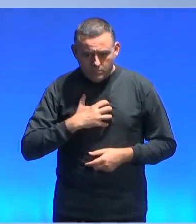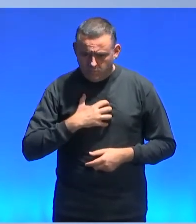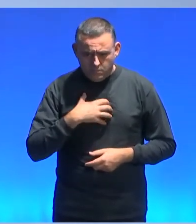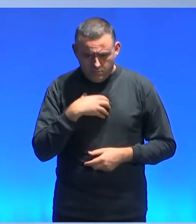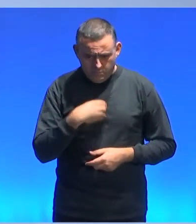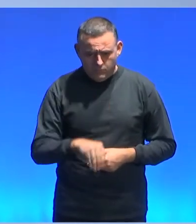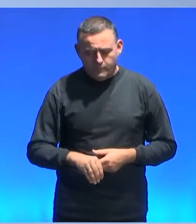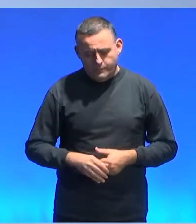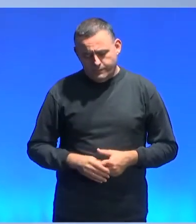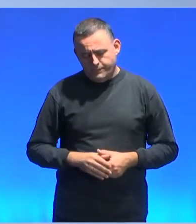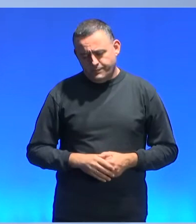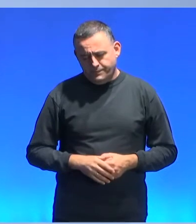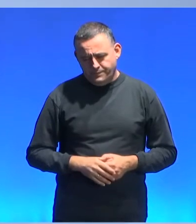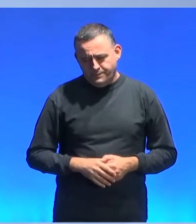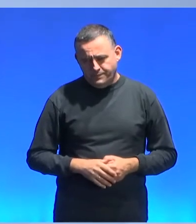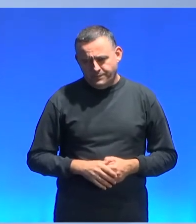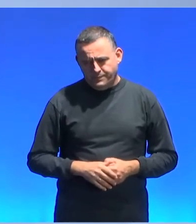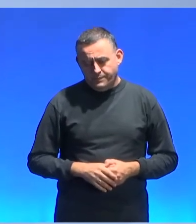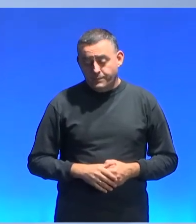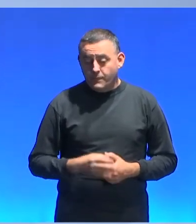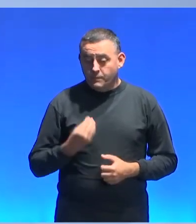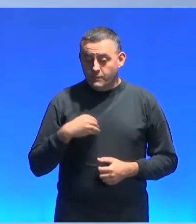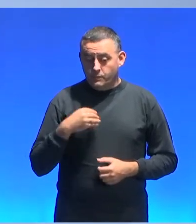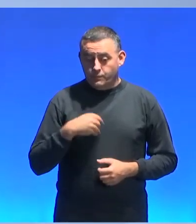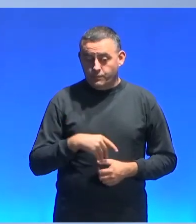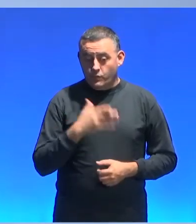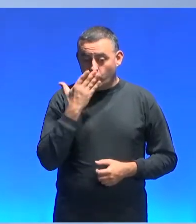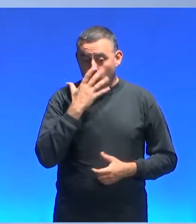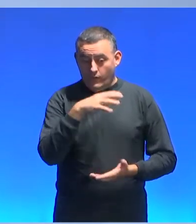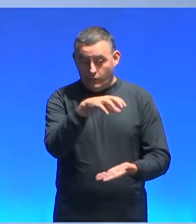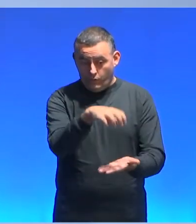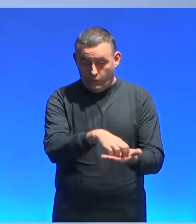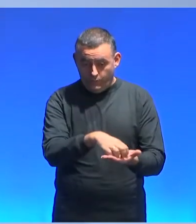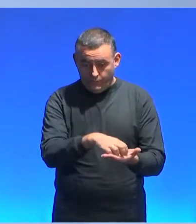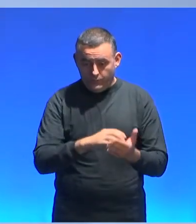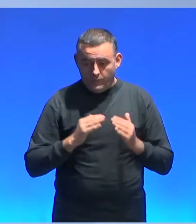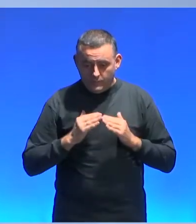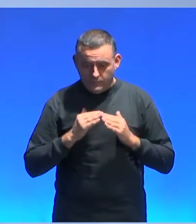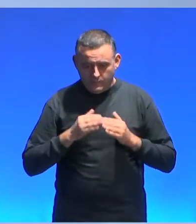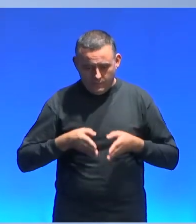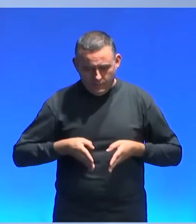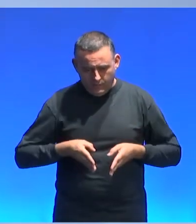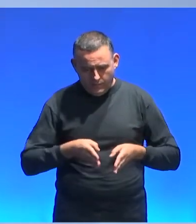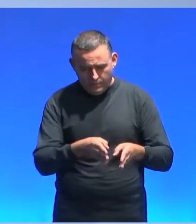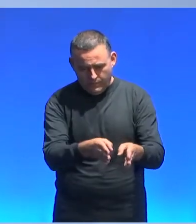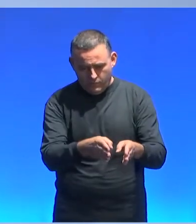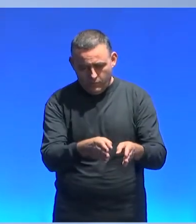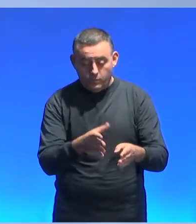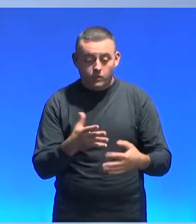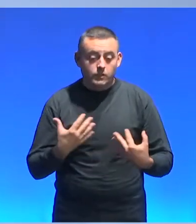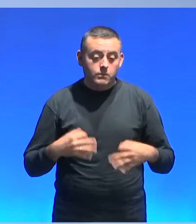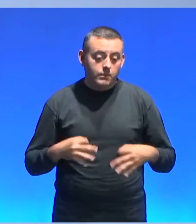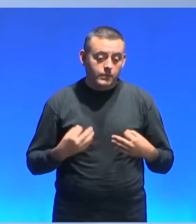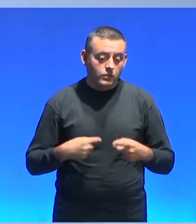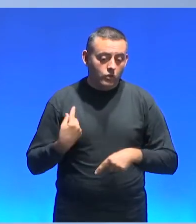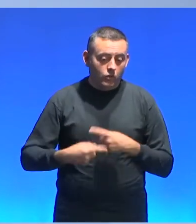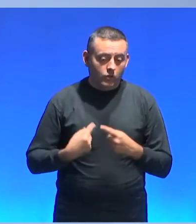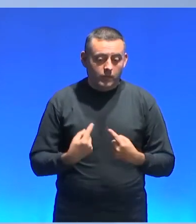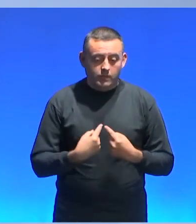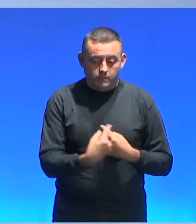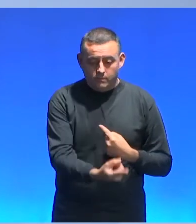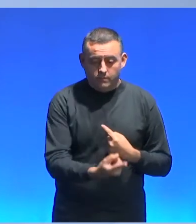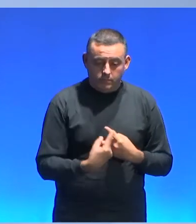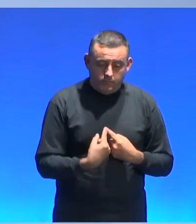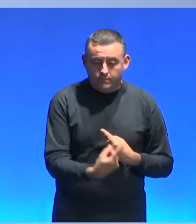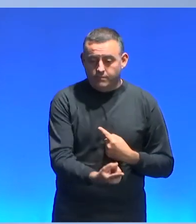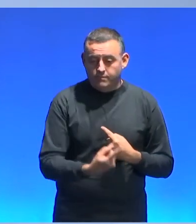Propusimos este camino hacia la escuela, porque es un camino que se repite todos los días igual y